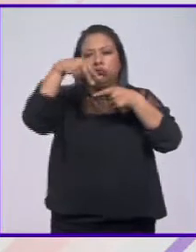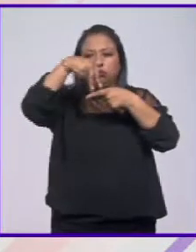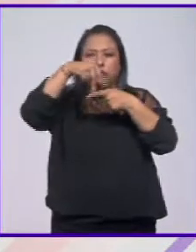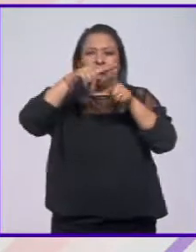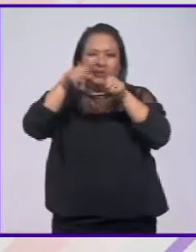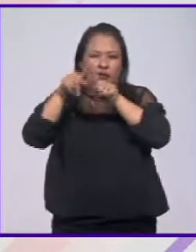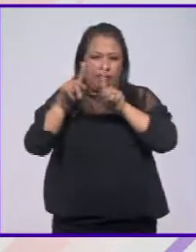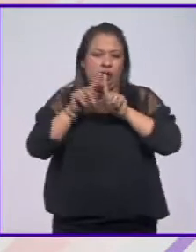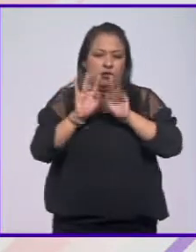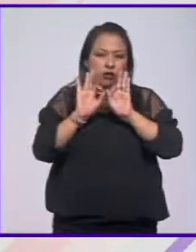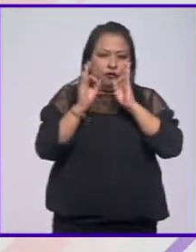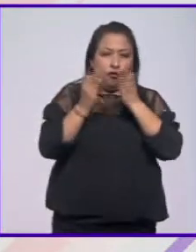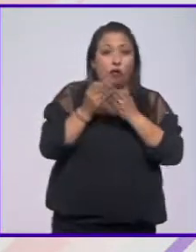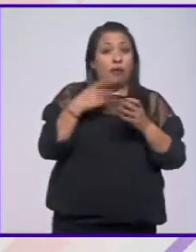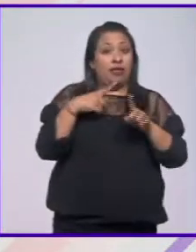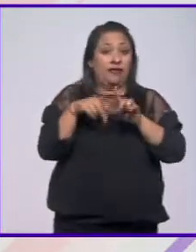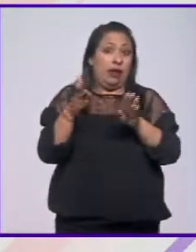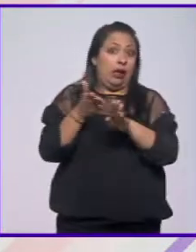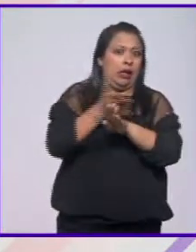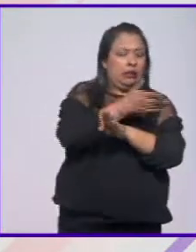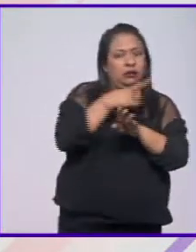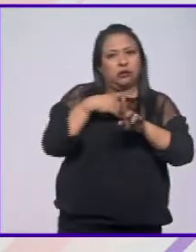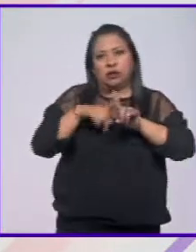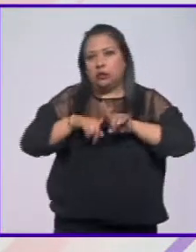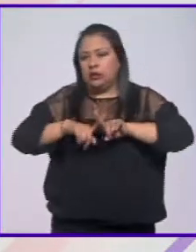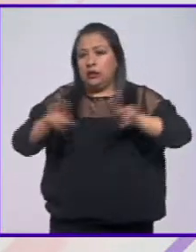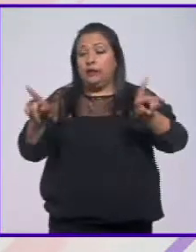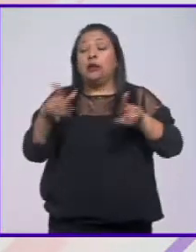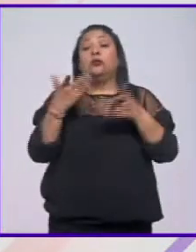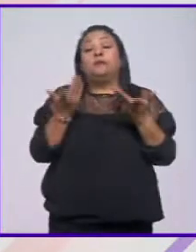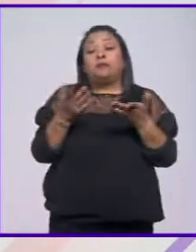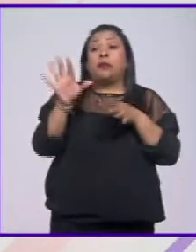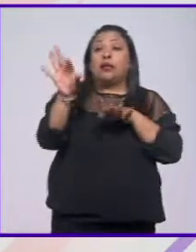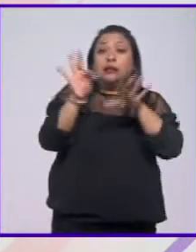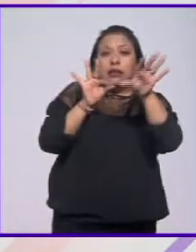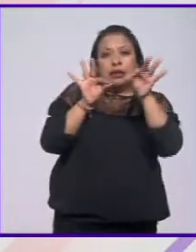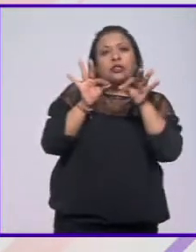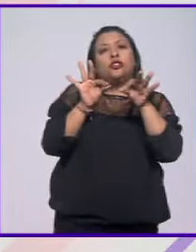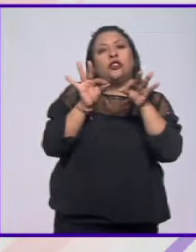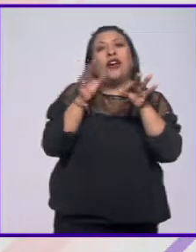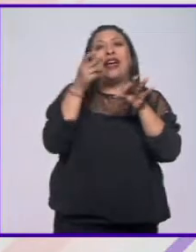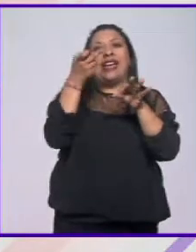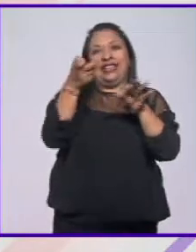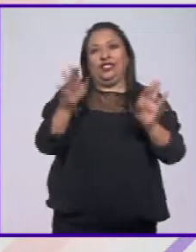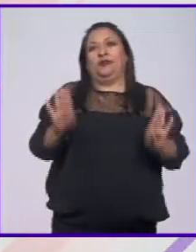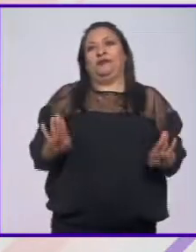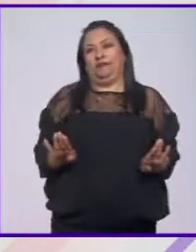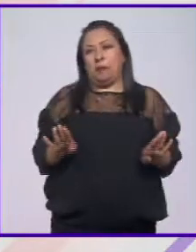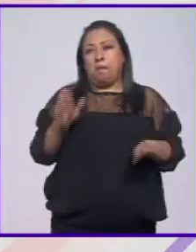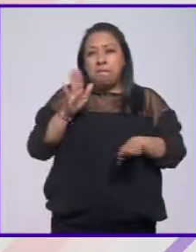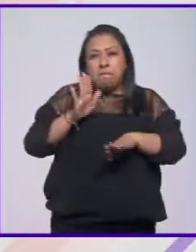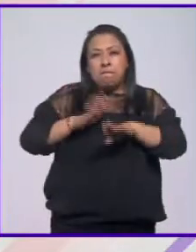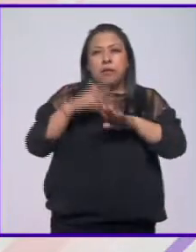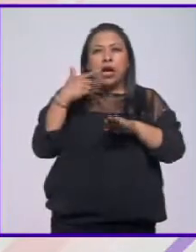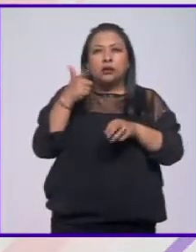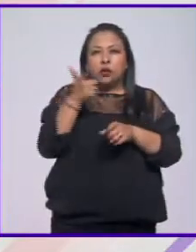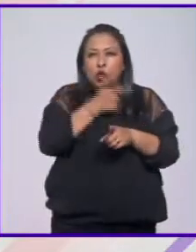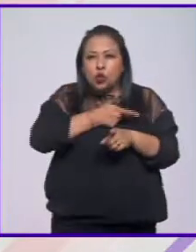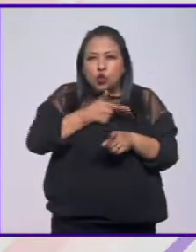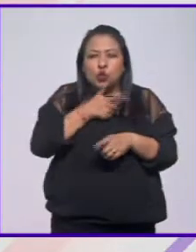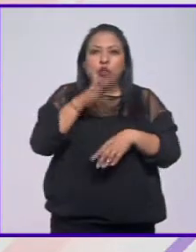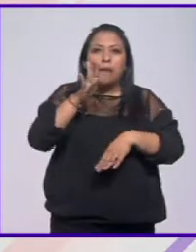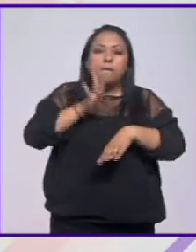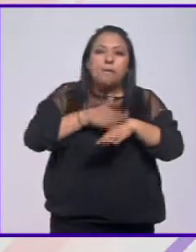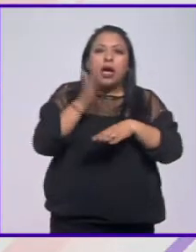yo antes. Entonces, la selección se hizo en base a este estilo. Las que más nos gustan, las